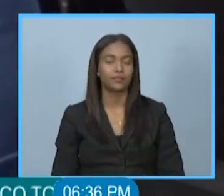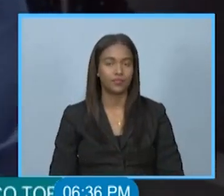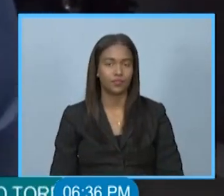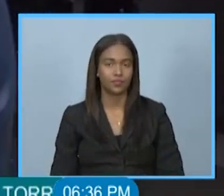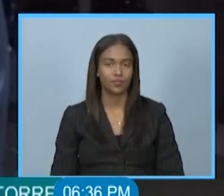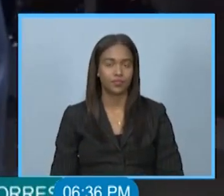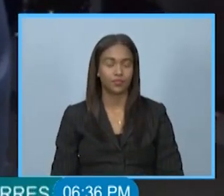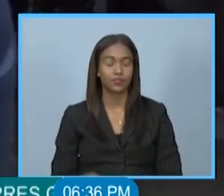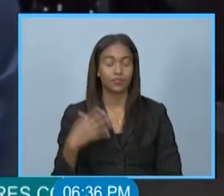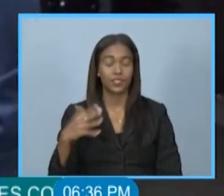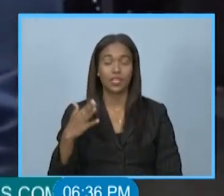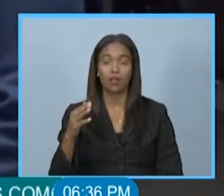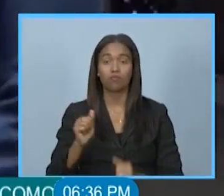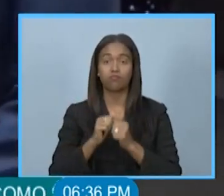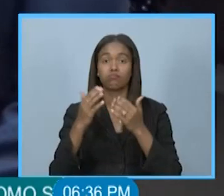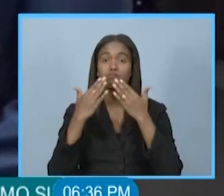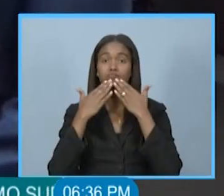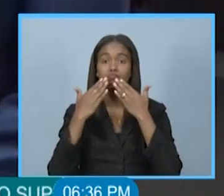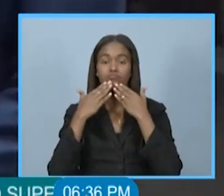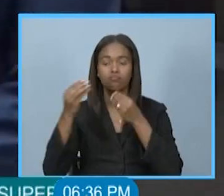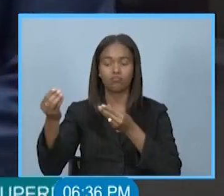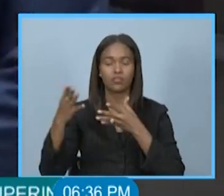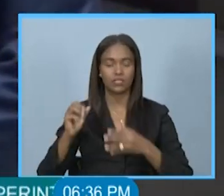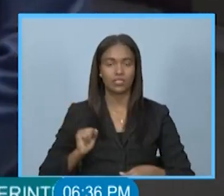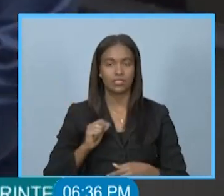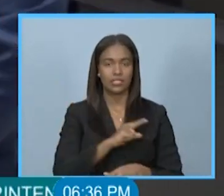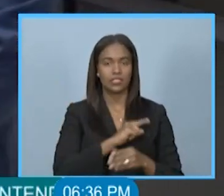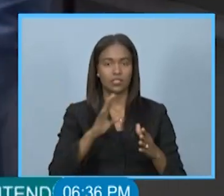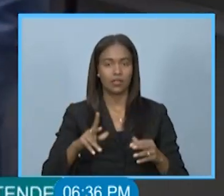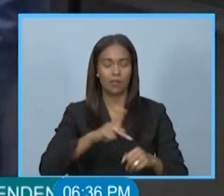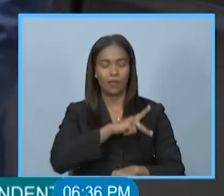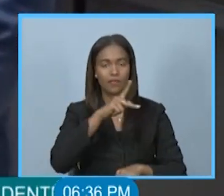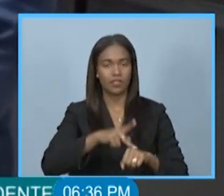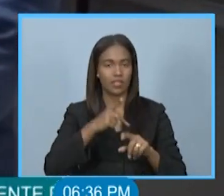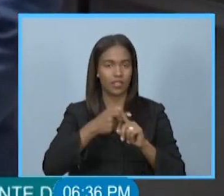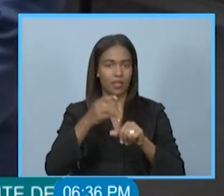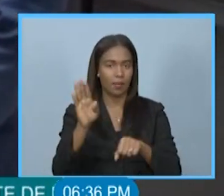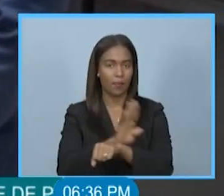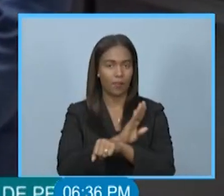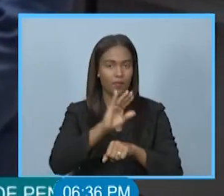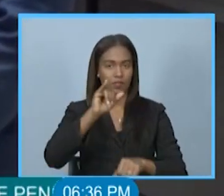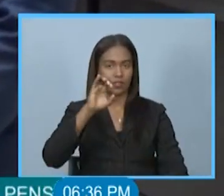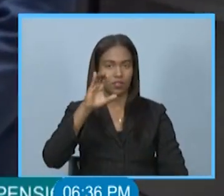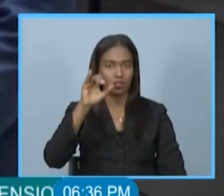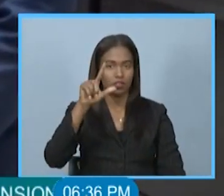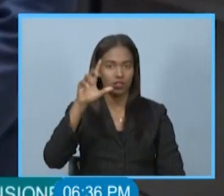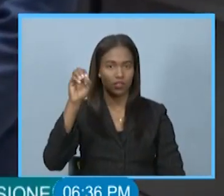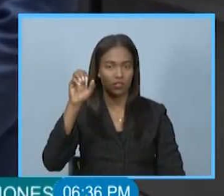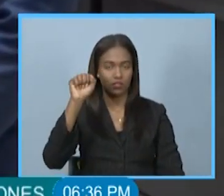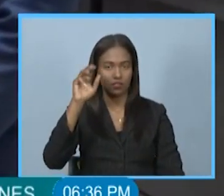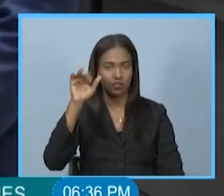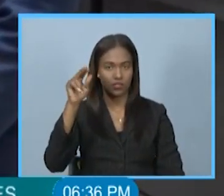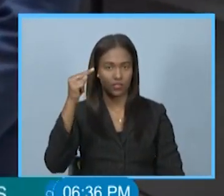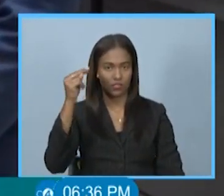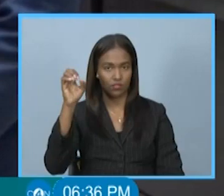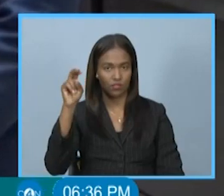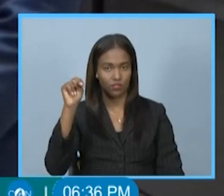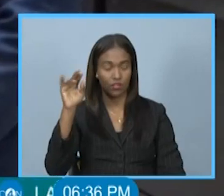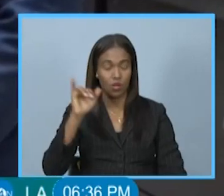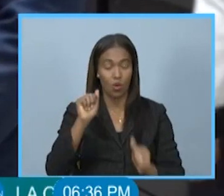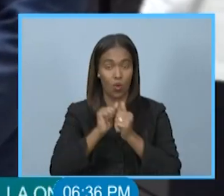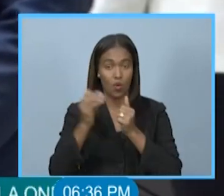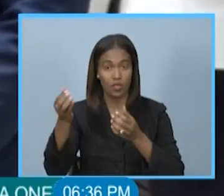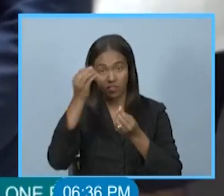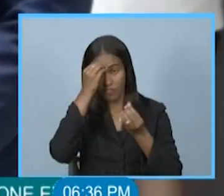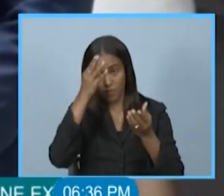Bueno muchísimas gracias al senador por la provincia Barahona José del Castillo saviño Mientras tanto con